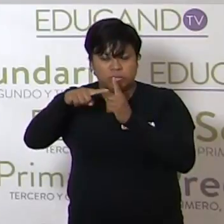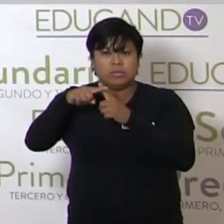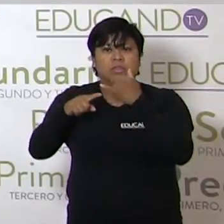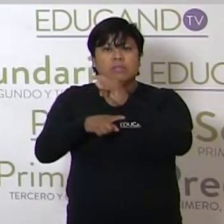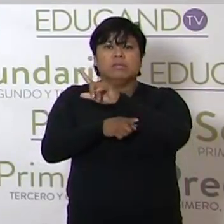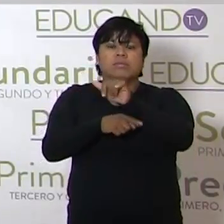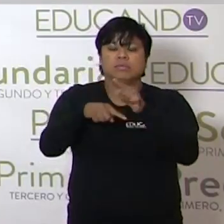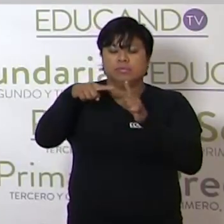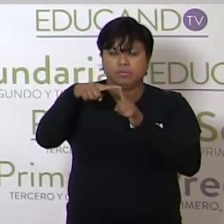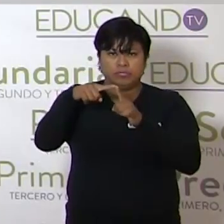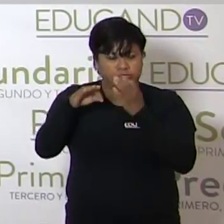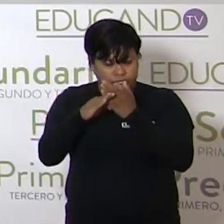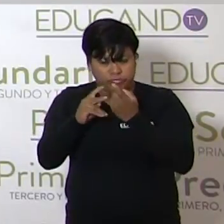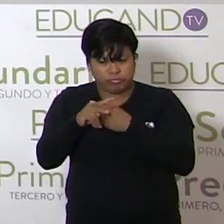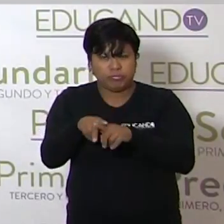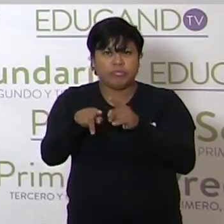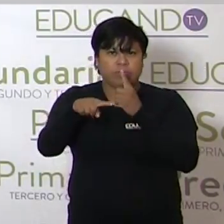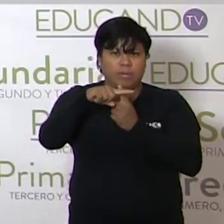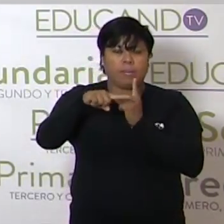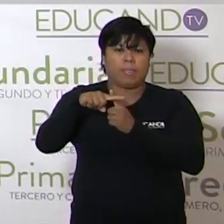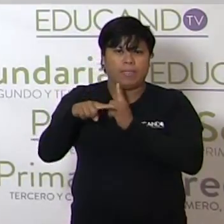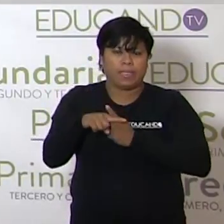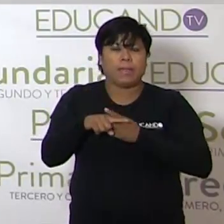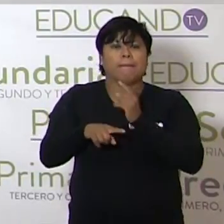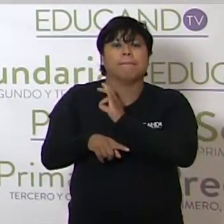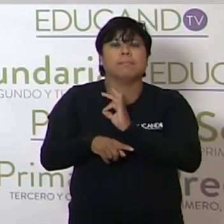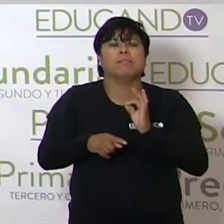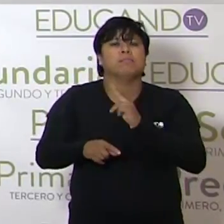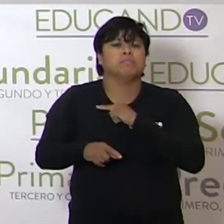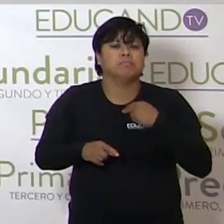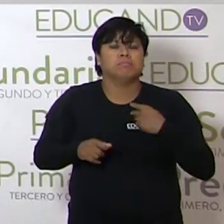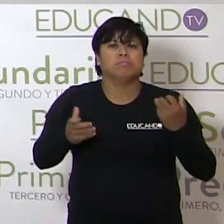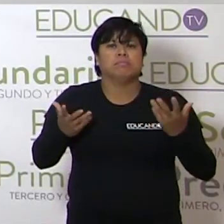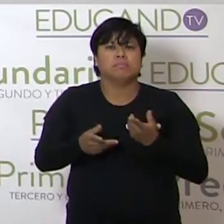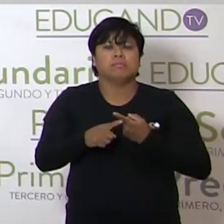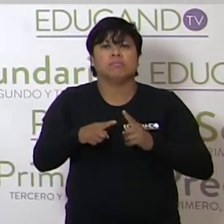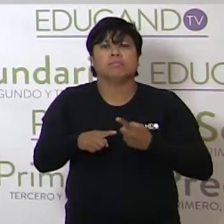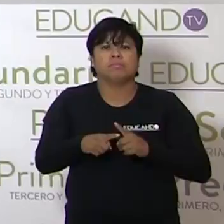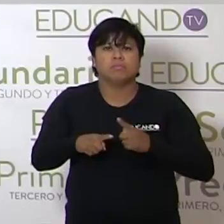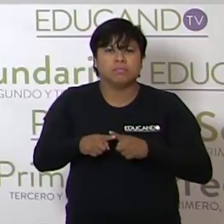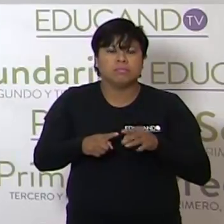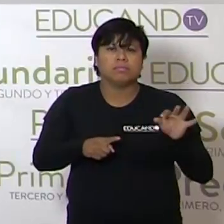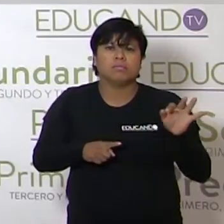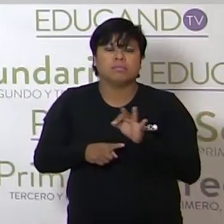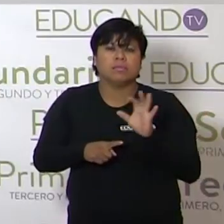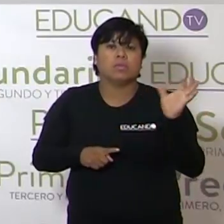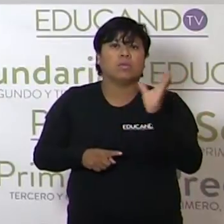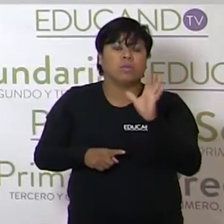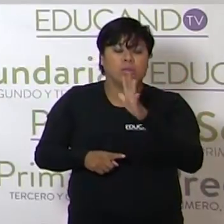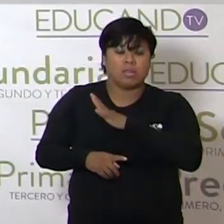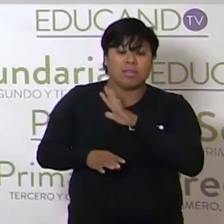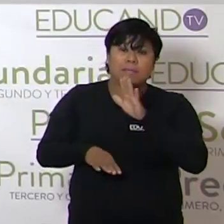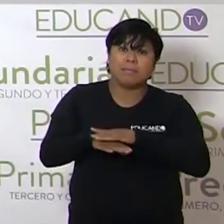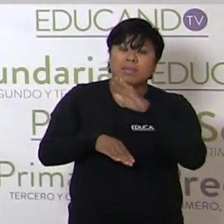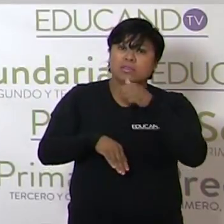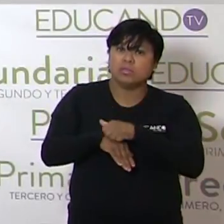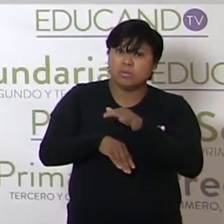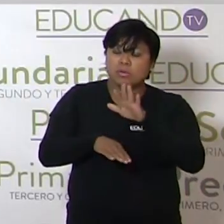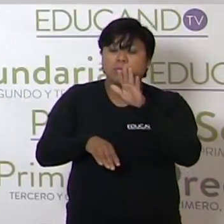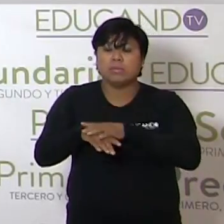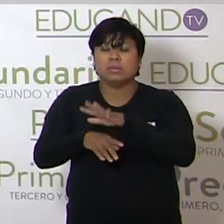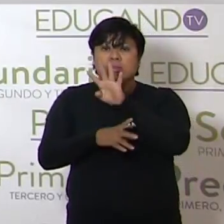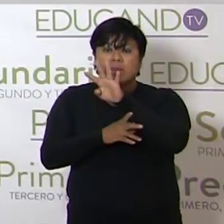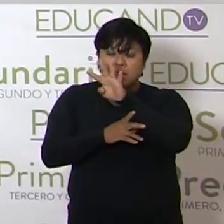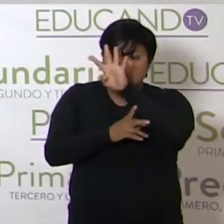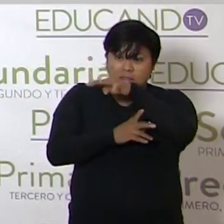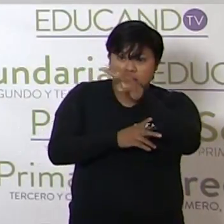dichos datos. Vamos a sumarlos, ¿qué les parece? Podemos hacerlo de distintas maneras, cuando son más números, cuando son más datos, podemos hacer